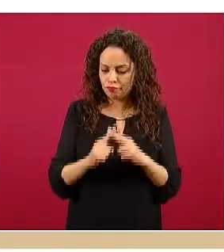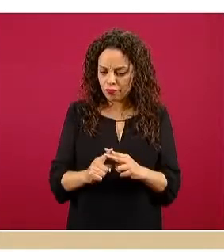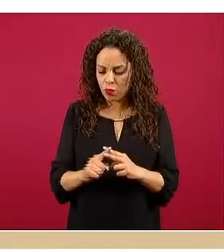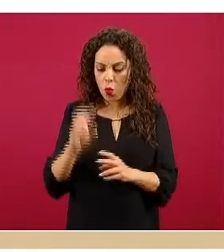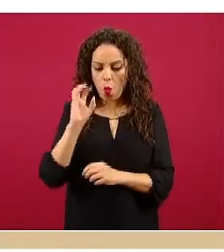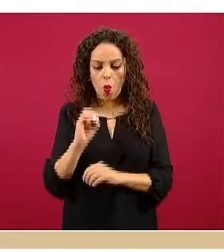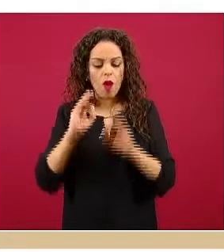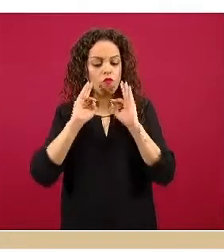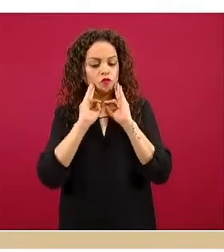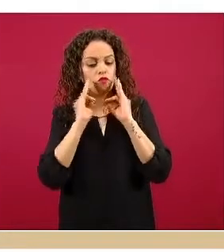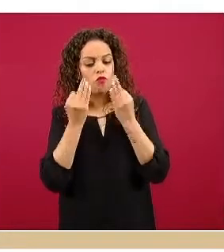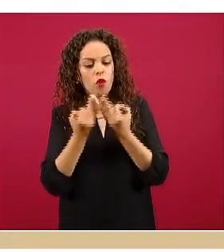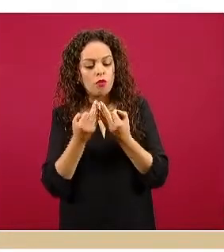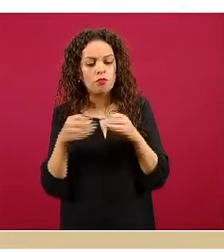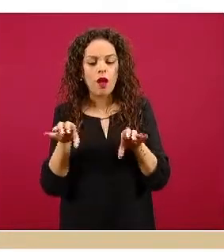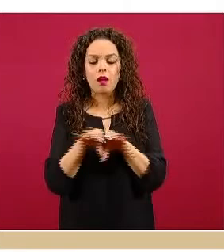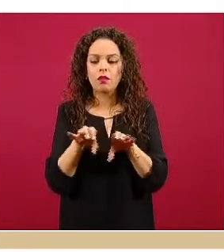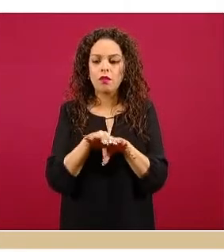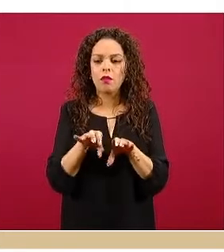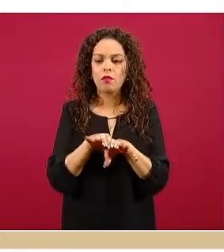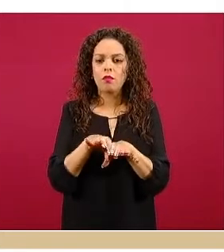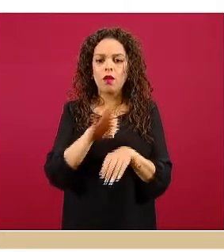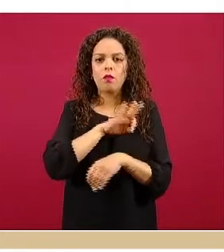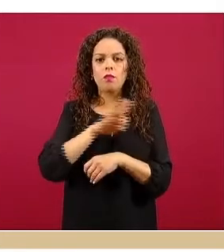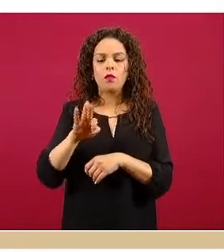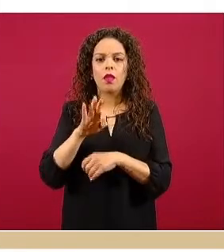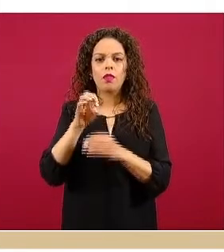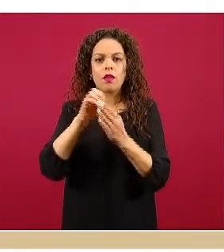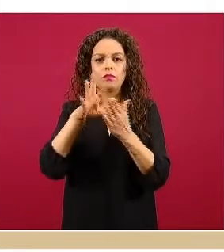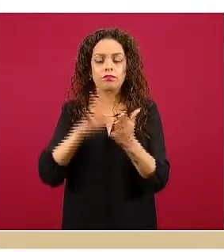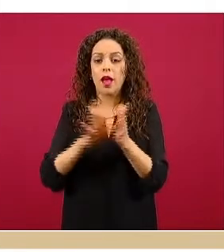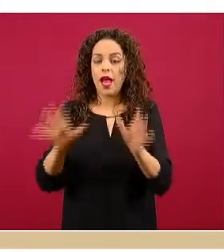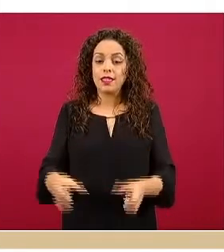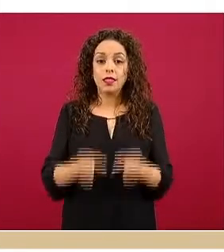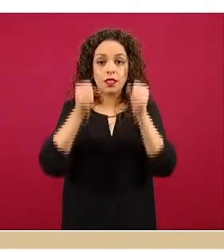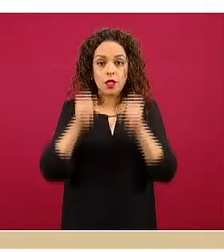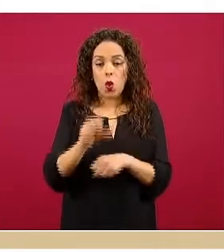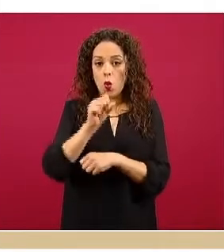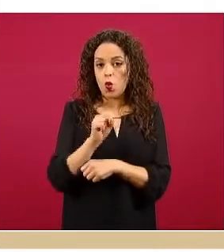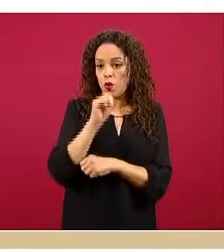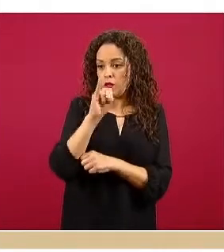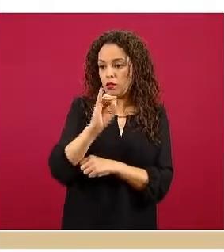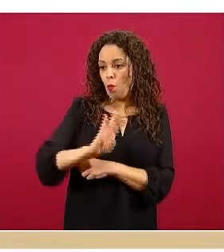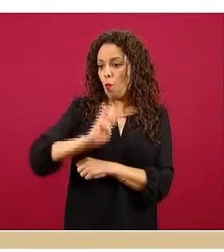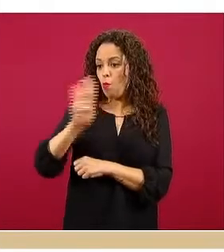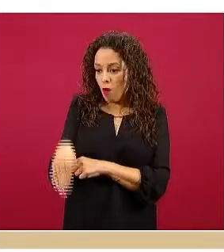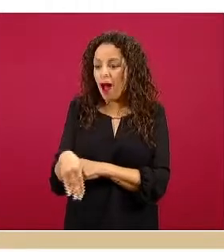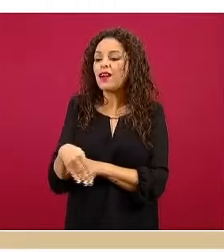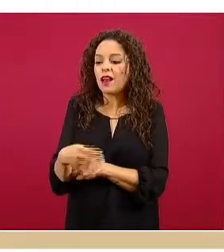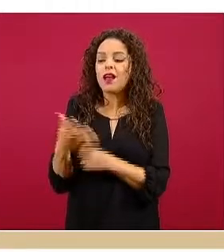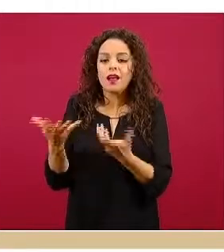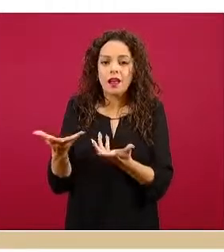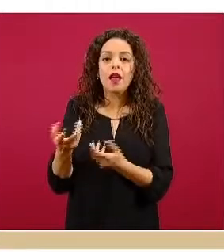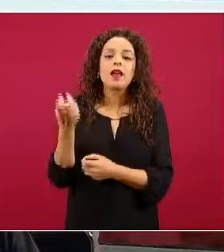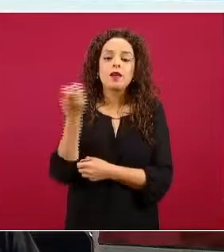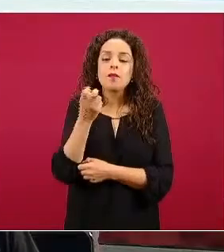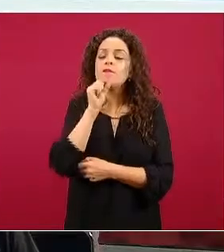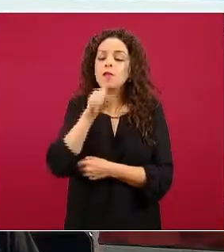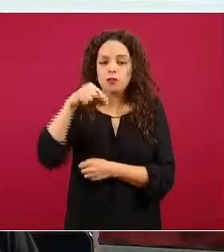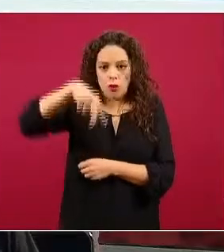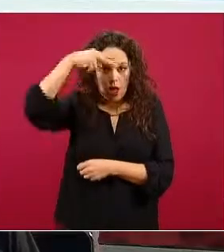la forma en que se puede confirmar una defunción, como aquí en México también lo